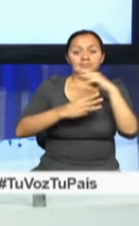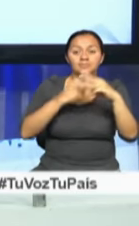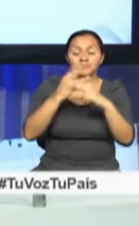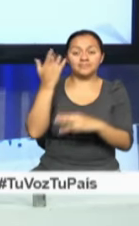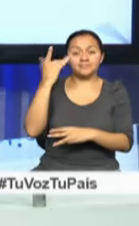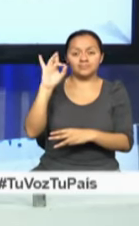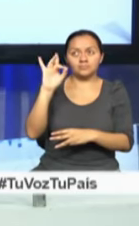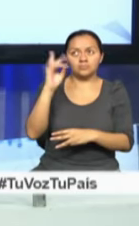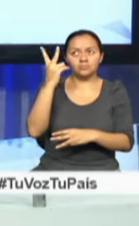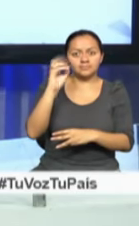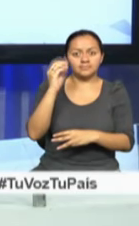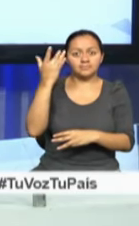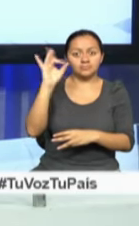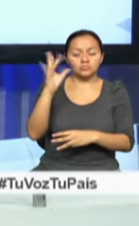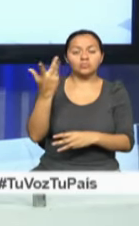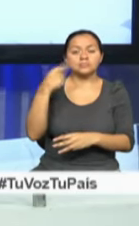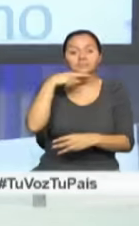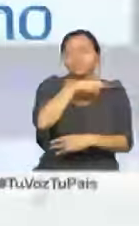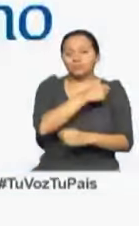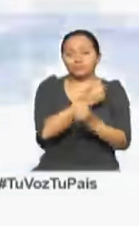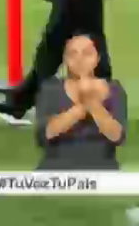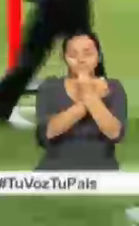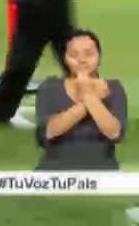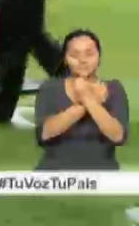2018 que se realizará en Rusia.